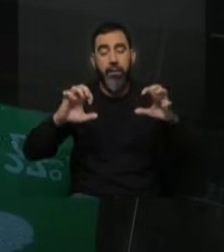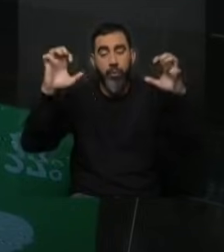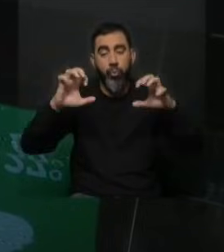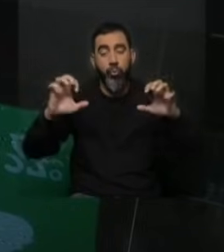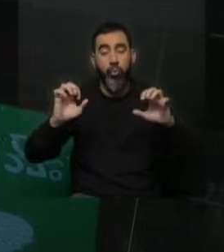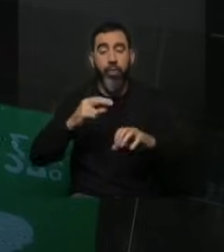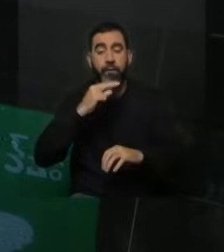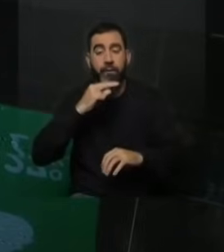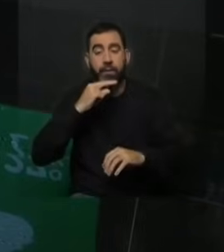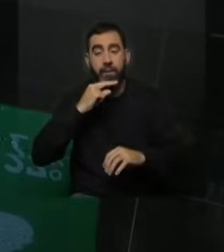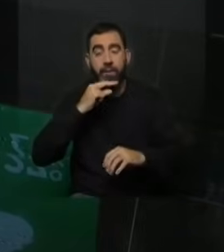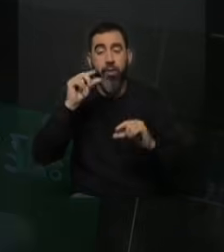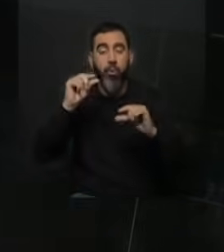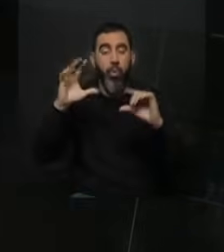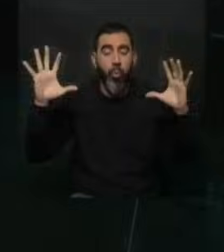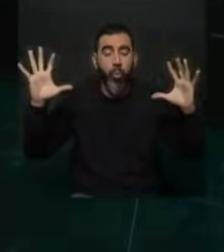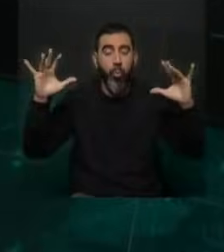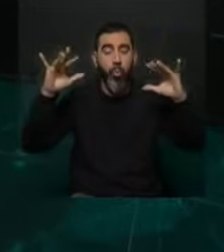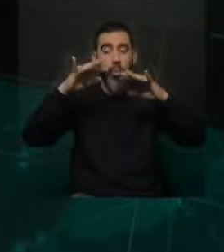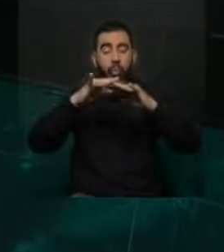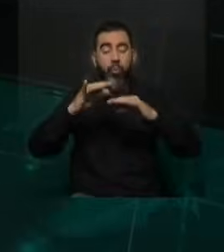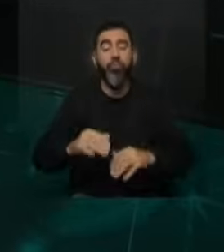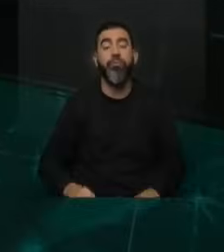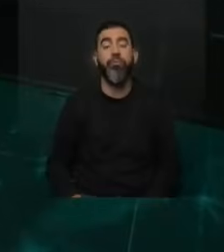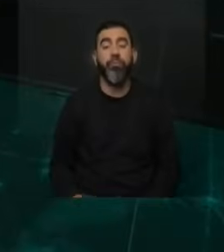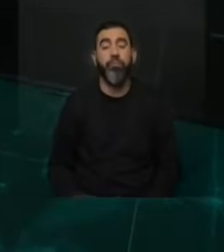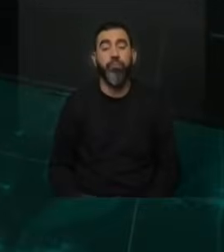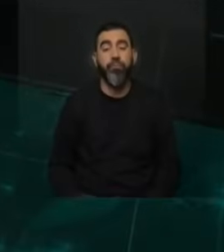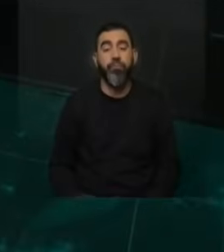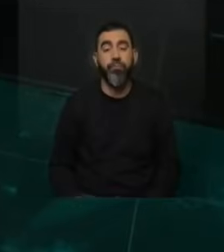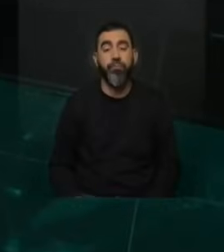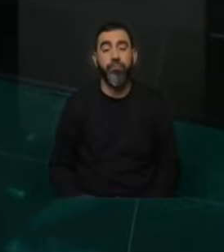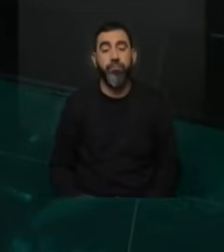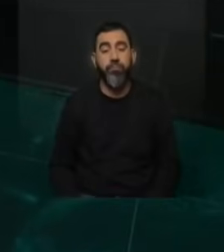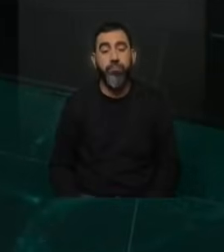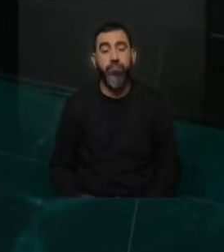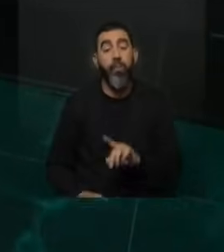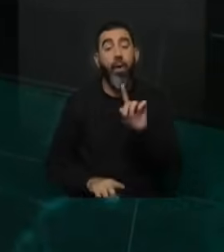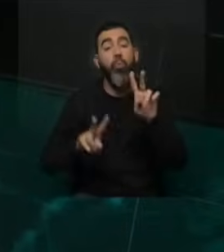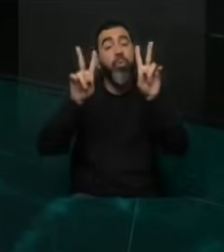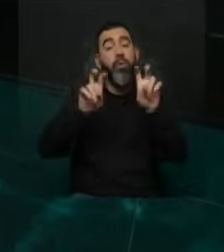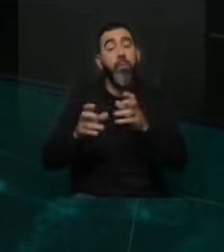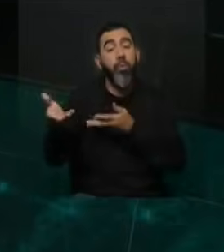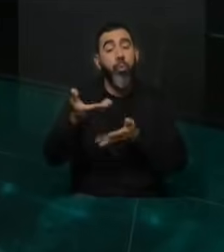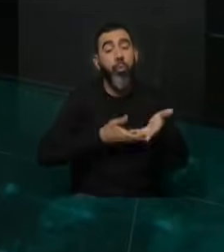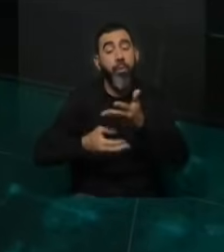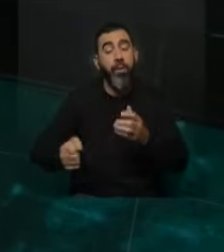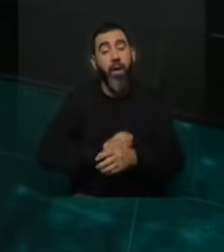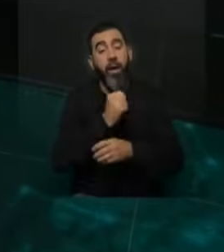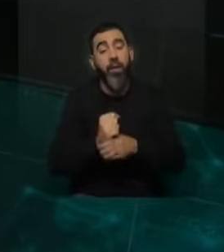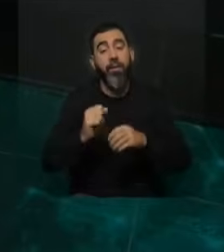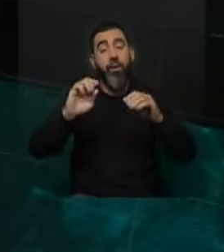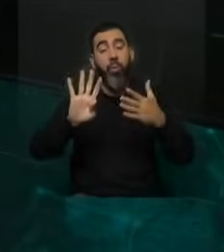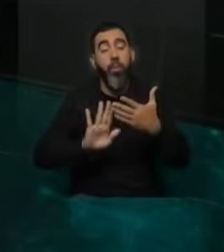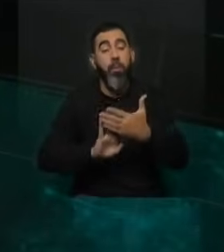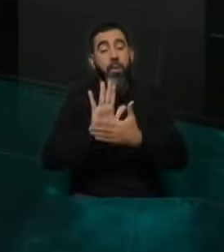precipitaciones y el cielo estará nuboso y algo nuboso dice el instituto uruguayo de meteorología Y tenemos varios temas para compartir con ustedes hasta las 9 de